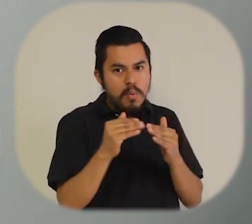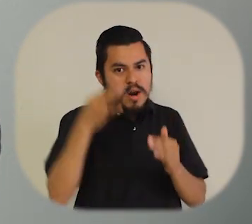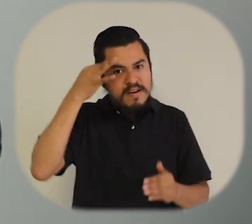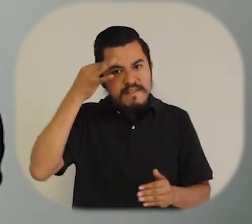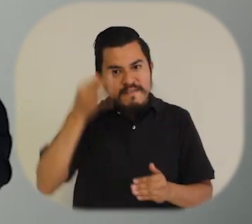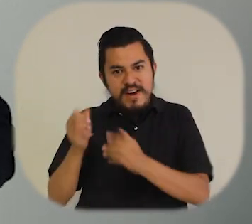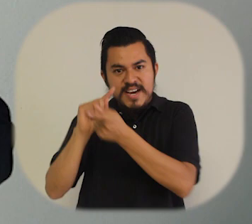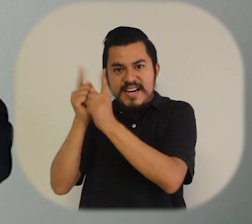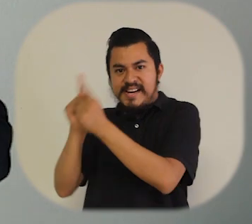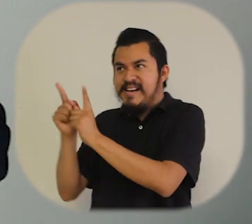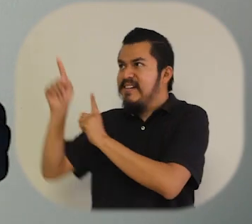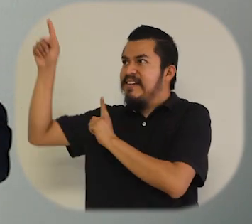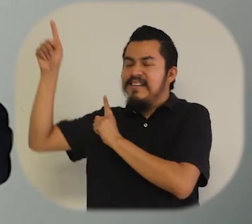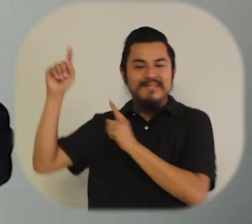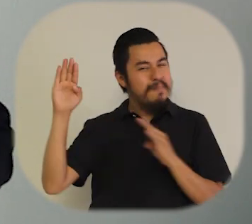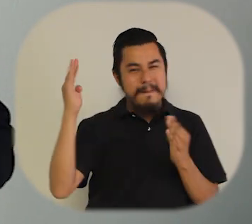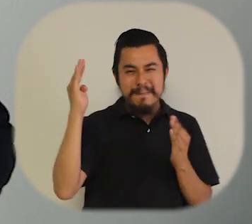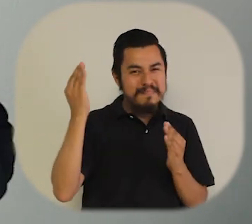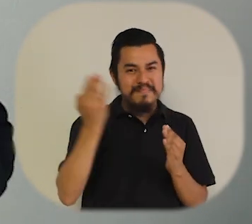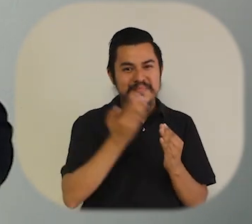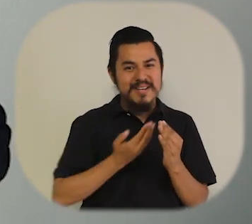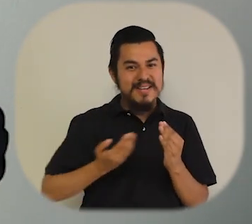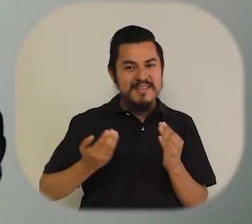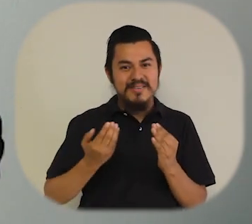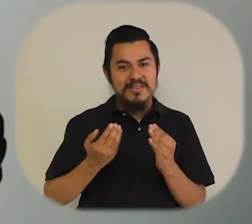así. Es una relación entre el hijo